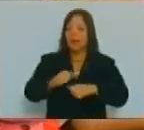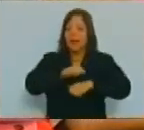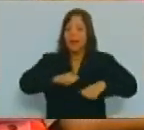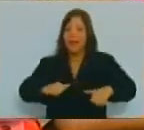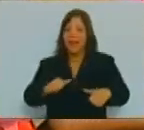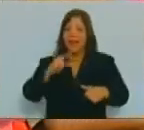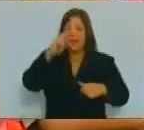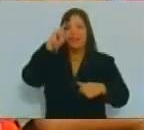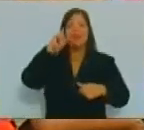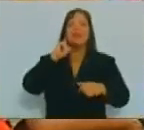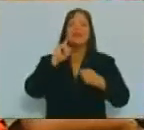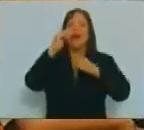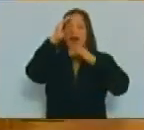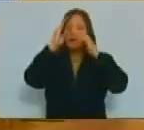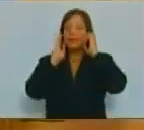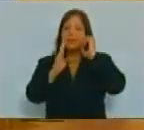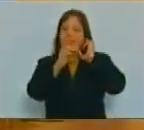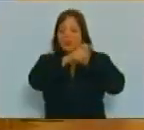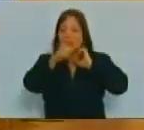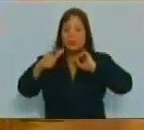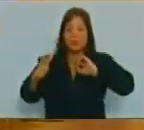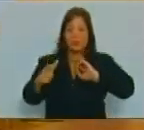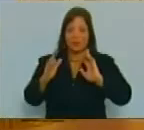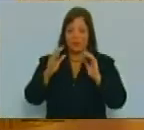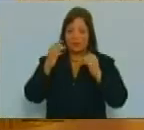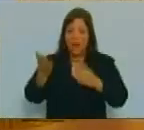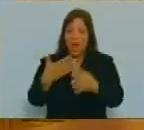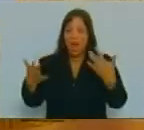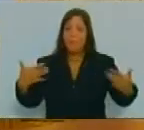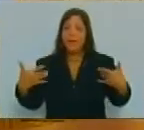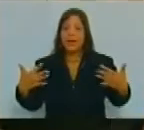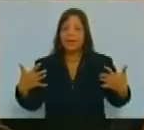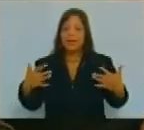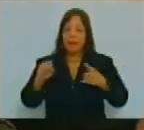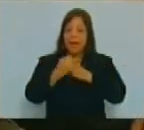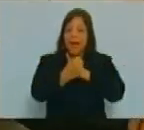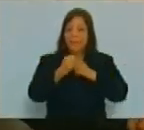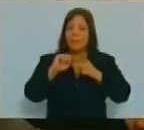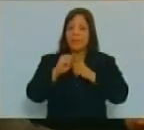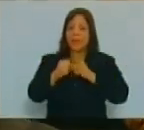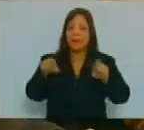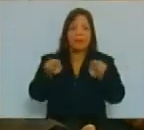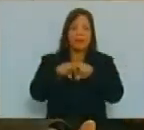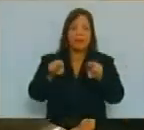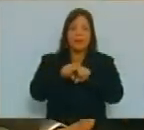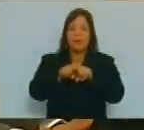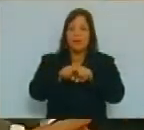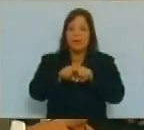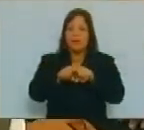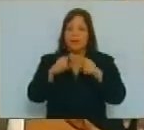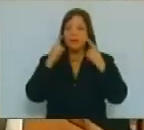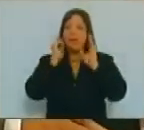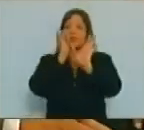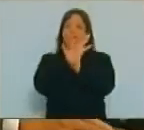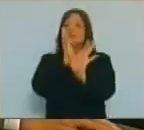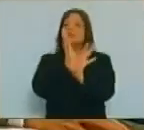armada atenderlas a merece las emergencias y la amenaza ambientales así como amenazas sísmicas